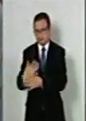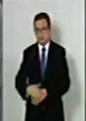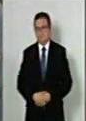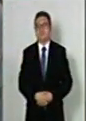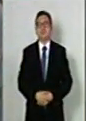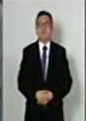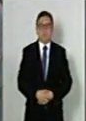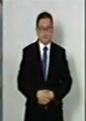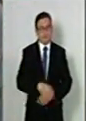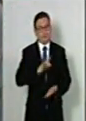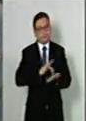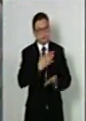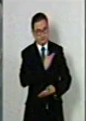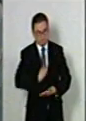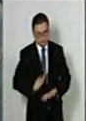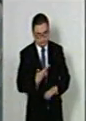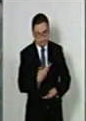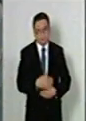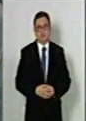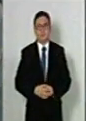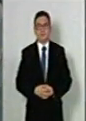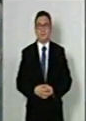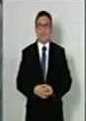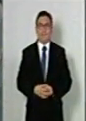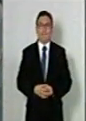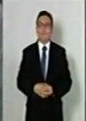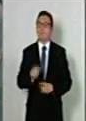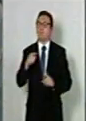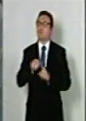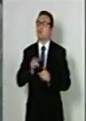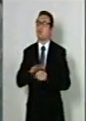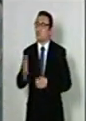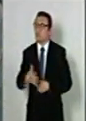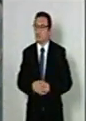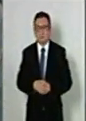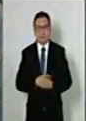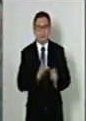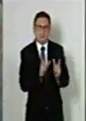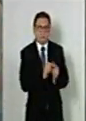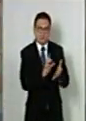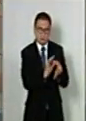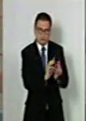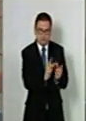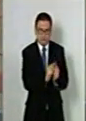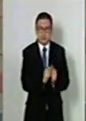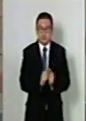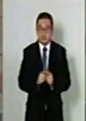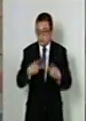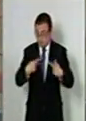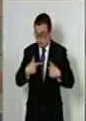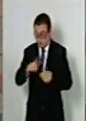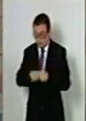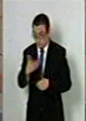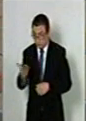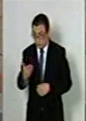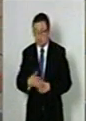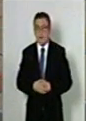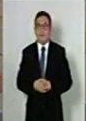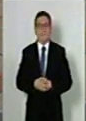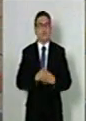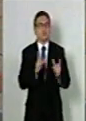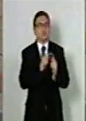Gracias, presidente. ¿Con qué objeto? Por alusiones, muy brevemente. Desde ¿alusiones personales? Tiene desde usted el escaño, muy